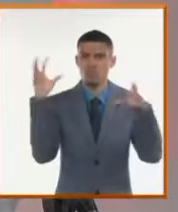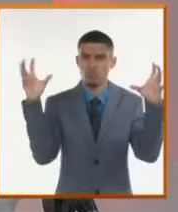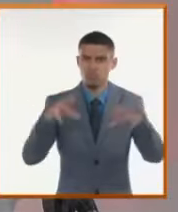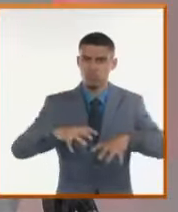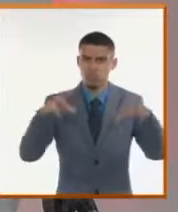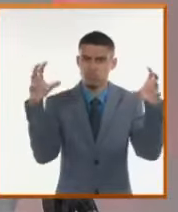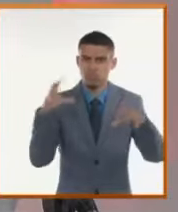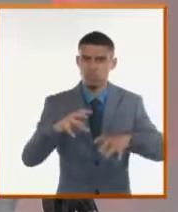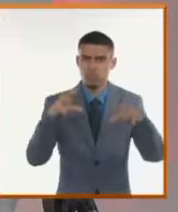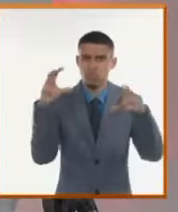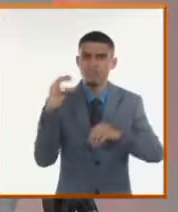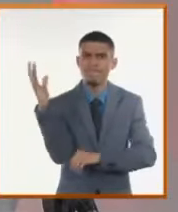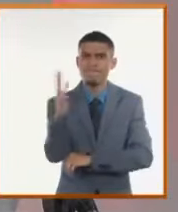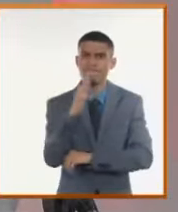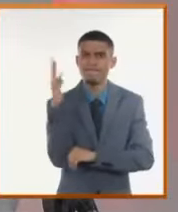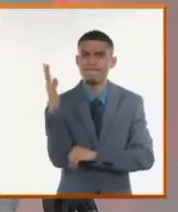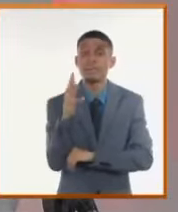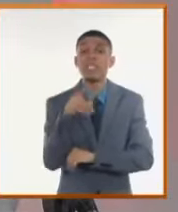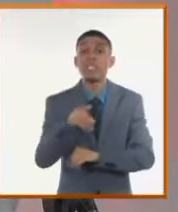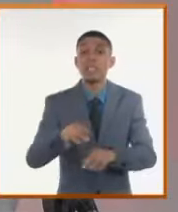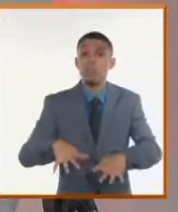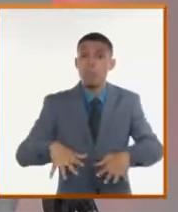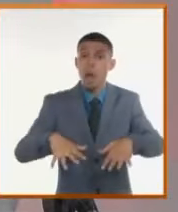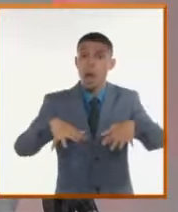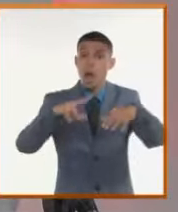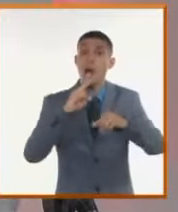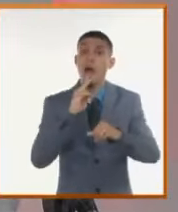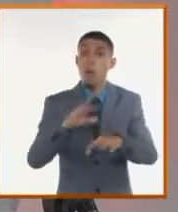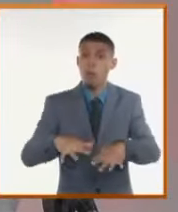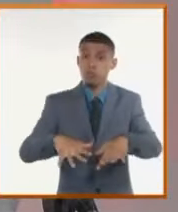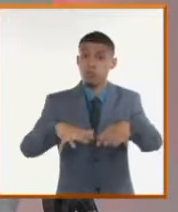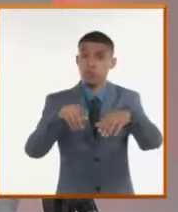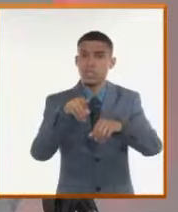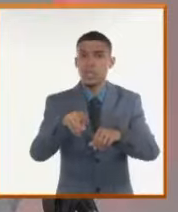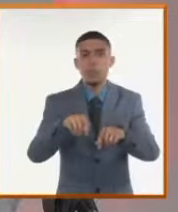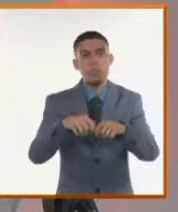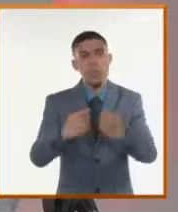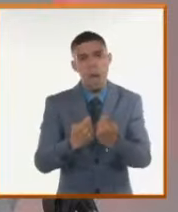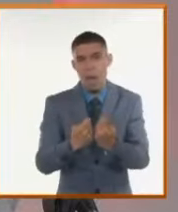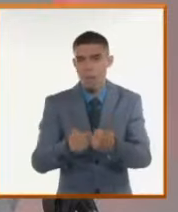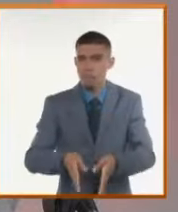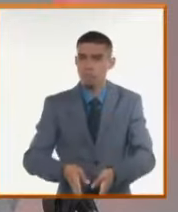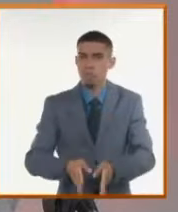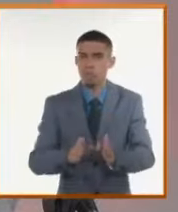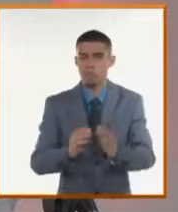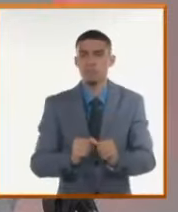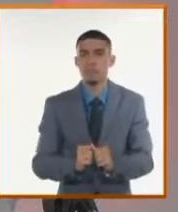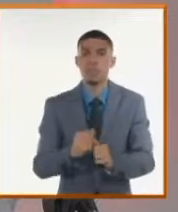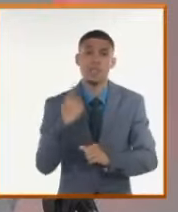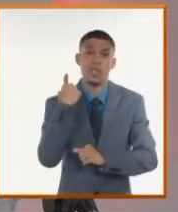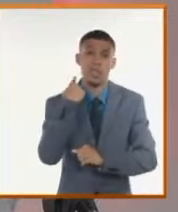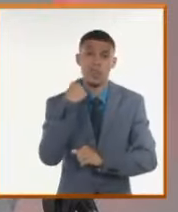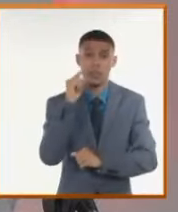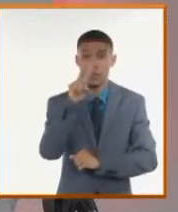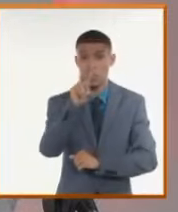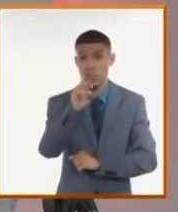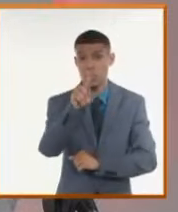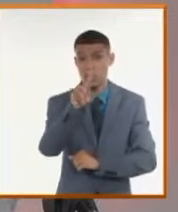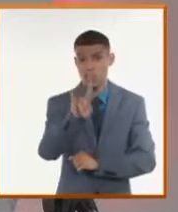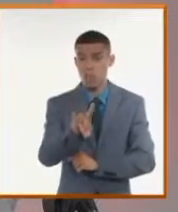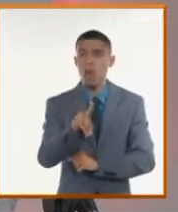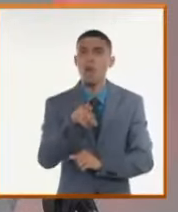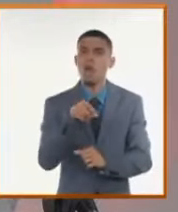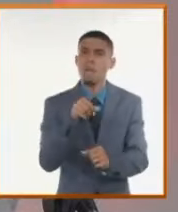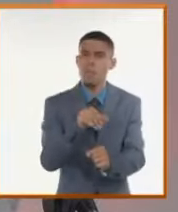nuevo hubo que restablecer varios kilómetros de vía ferria ese trabajo se ejecutó en el 2019 si como tal eh ese